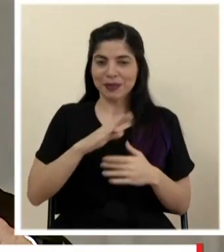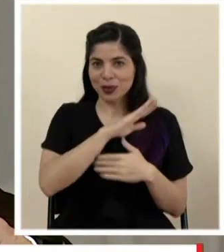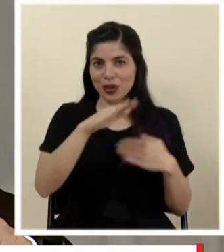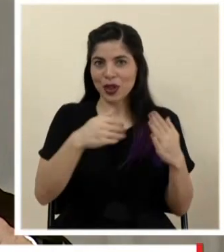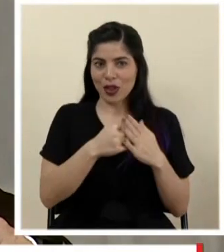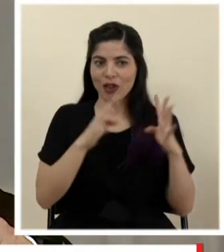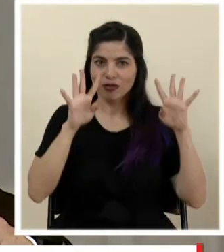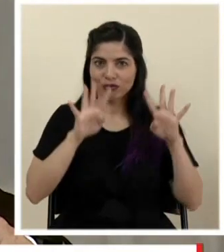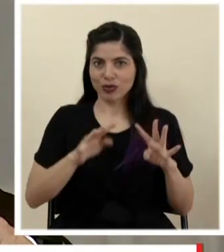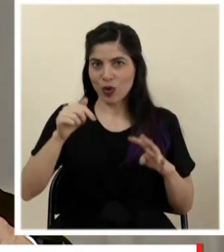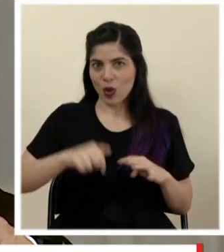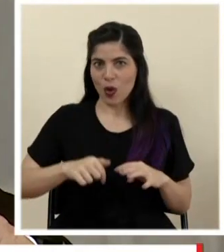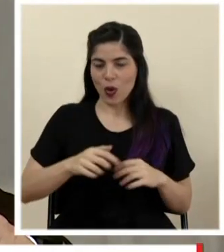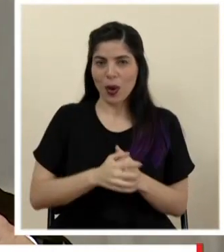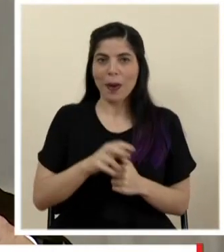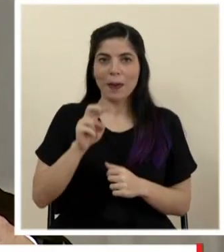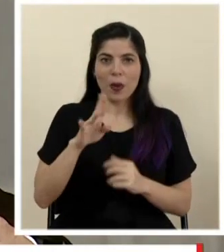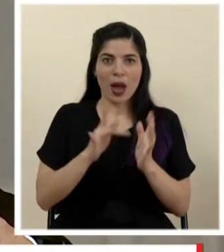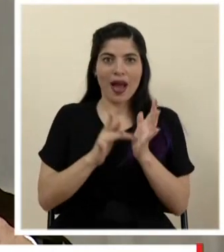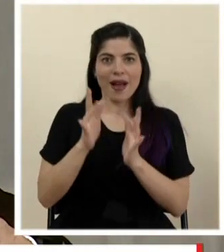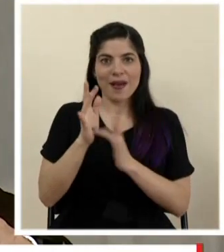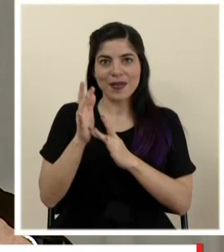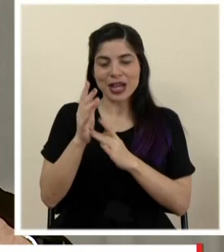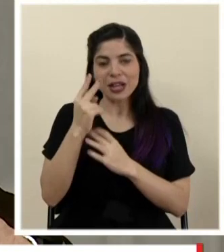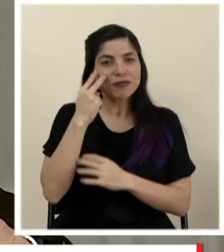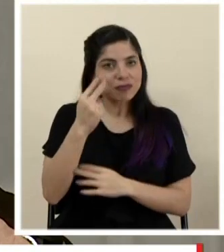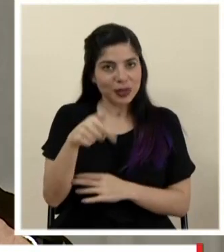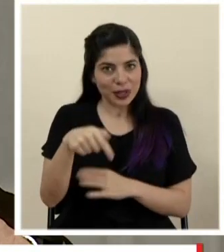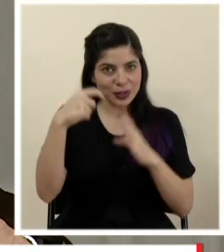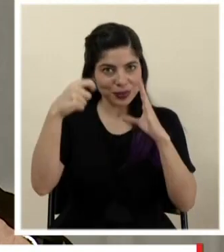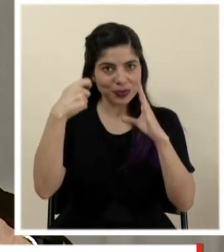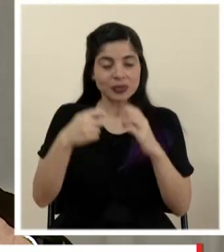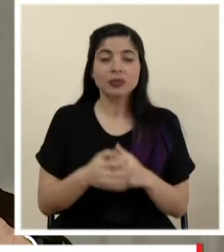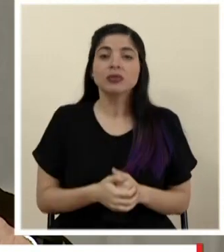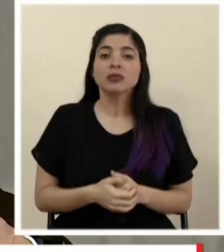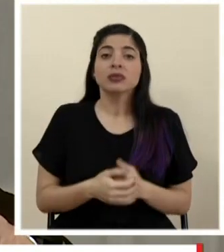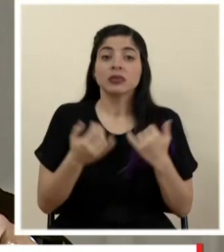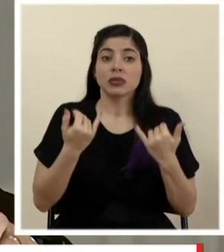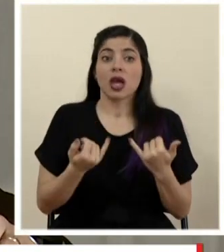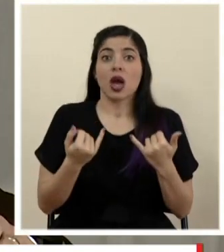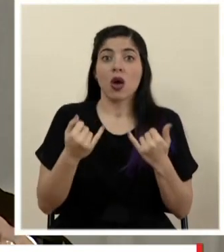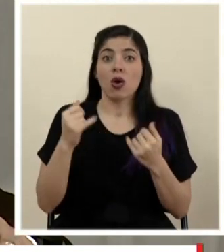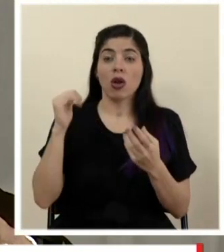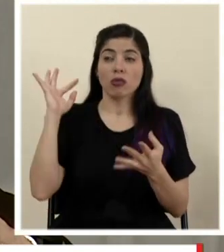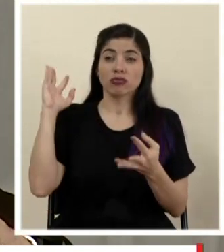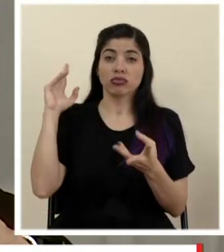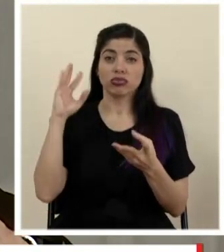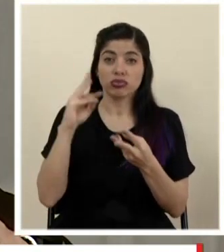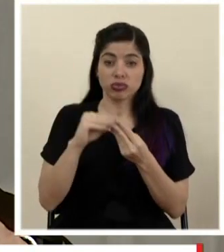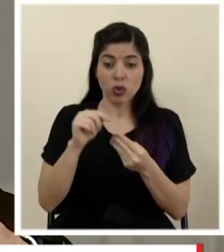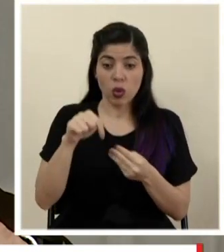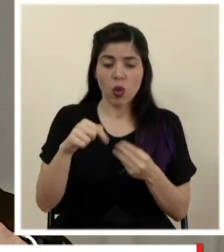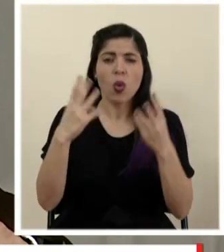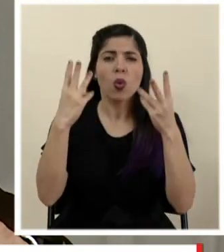hoy, 24 de abril, sintonizando esta transmisión. Tenemos un total al día de hoy